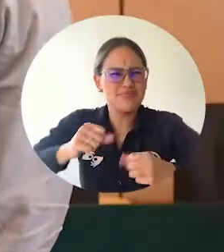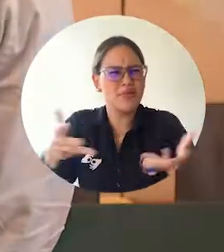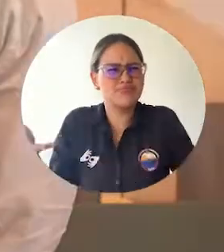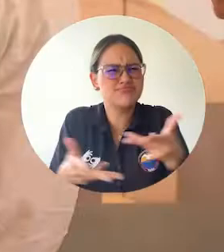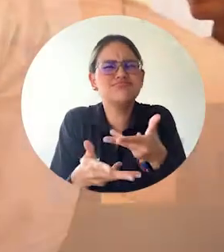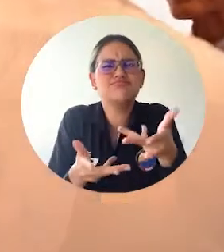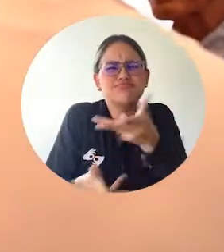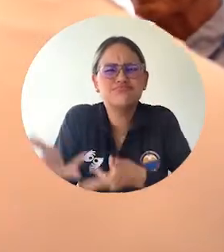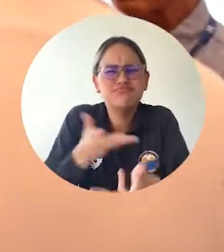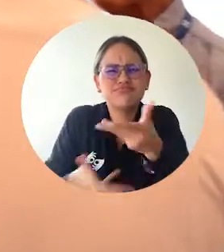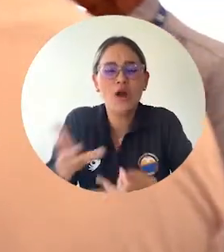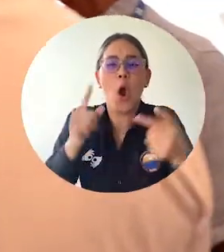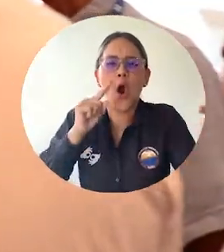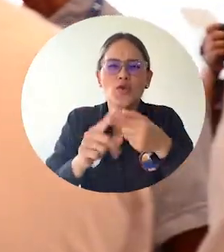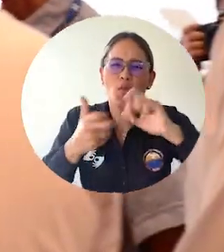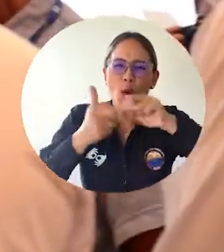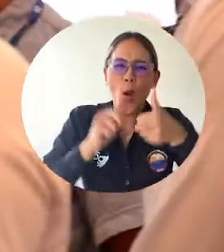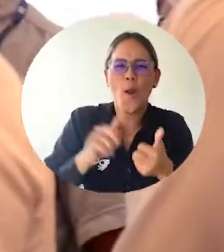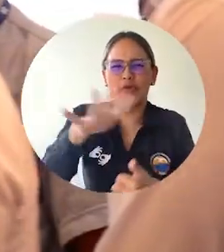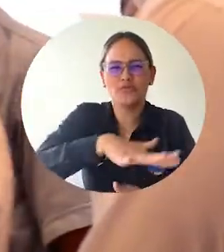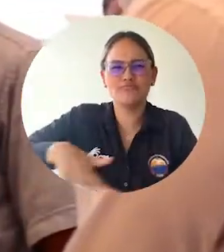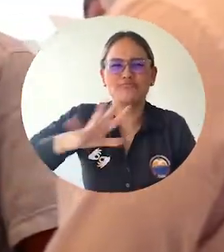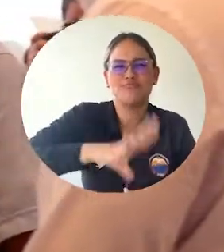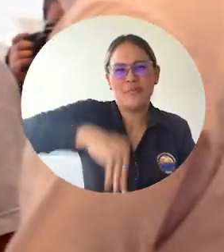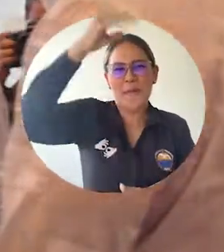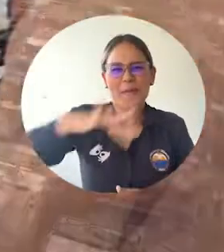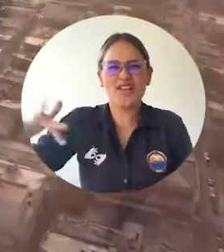con el sector productivo y social, con quienes comparte